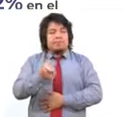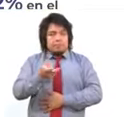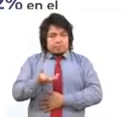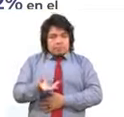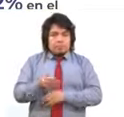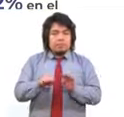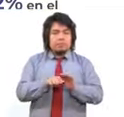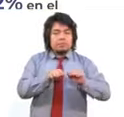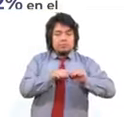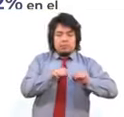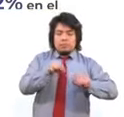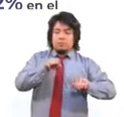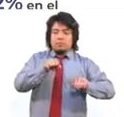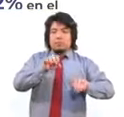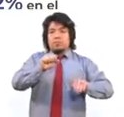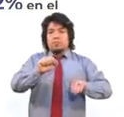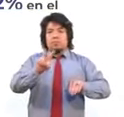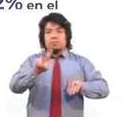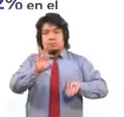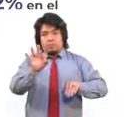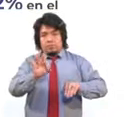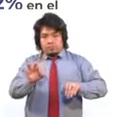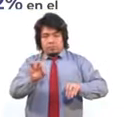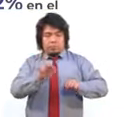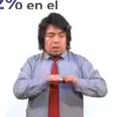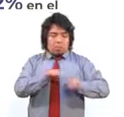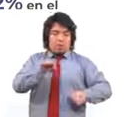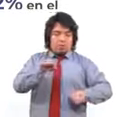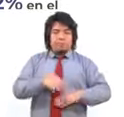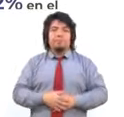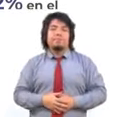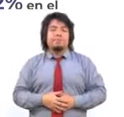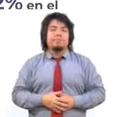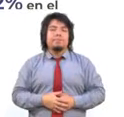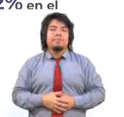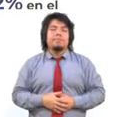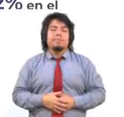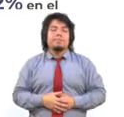un aumento del 62%.